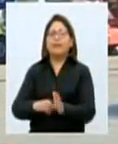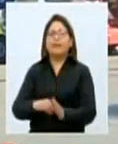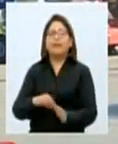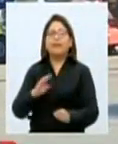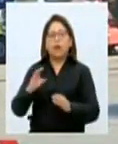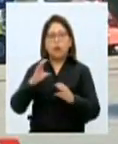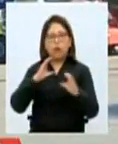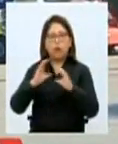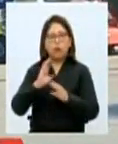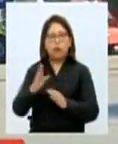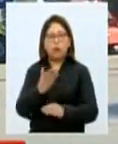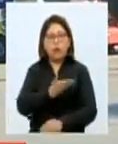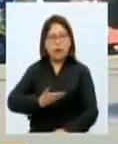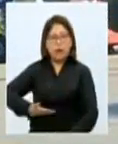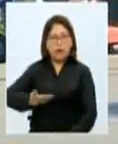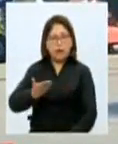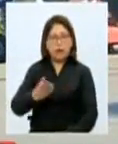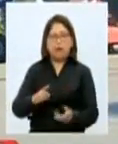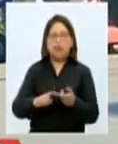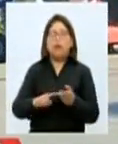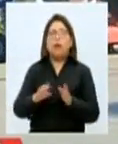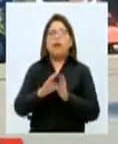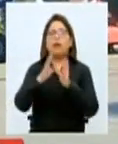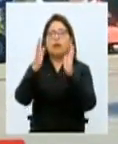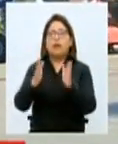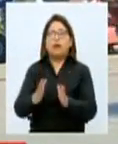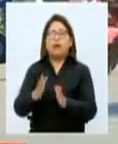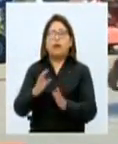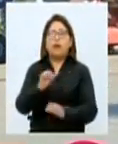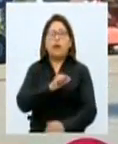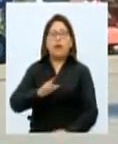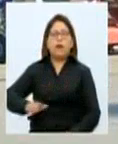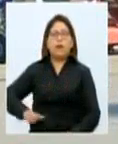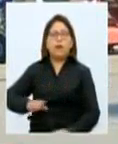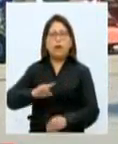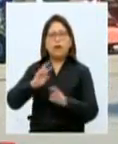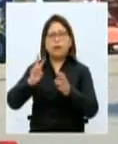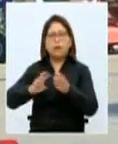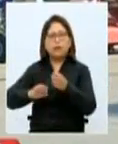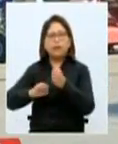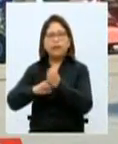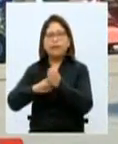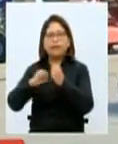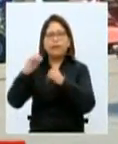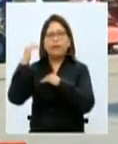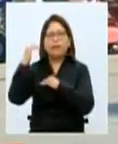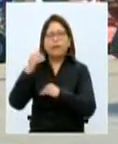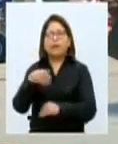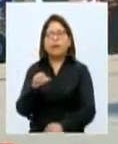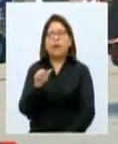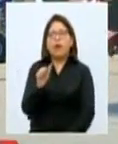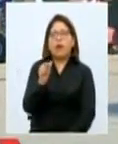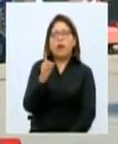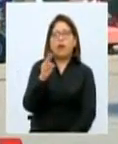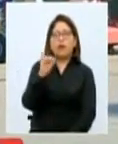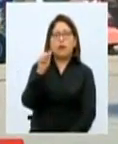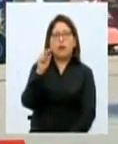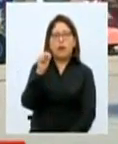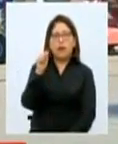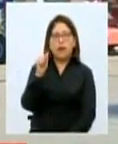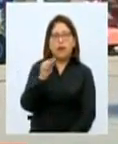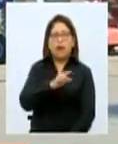nuestra candidata a la alcaldía de Santa Cruz, la hermana Adriana Salvatierra.